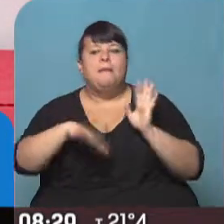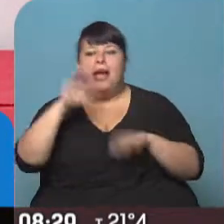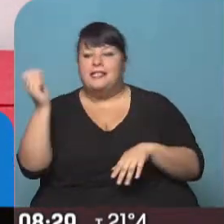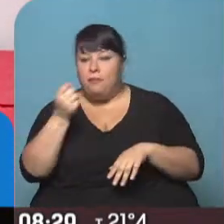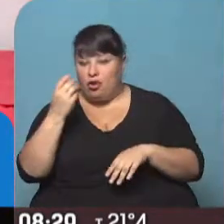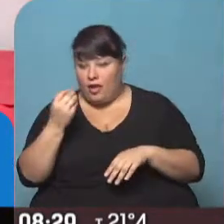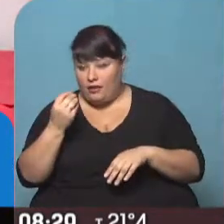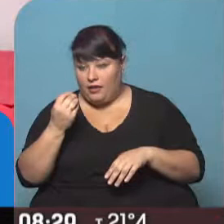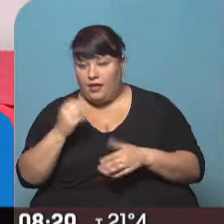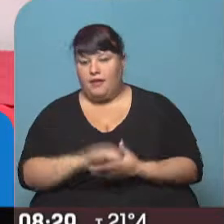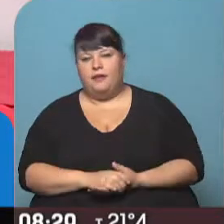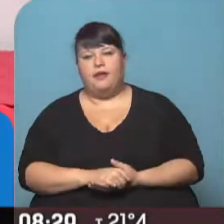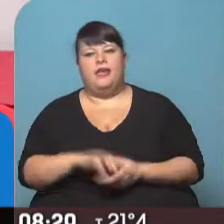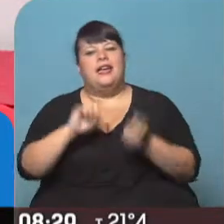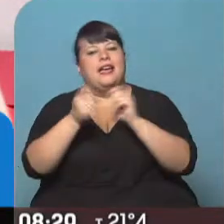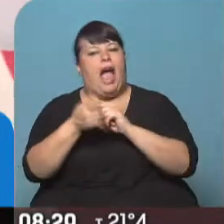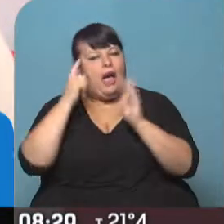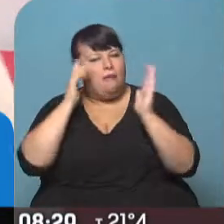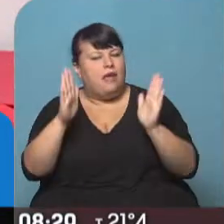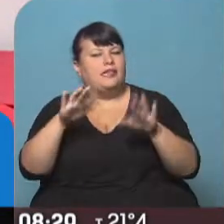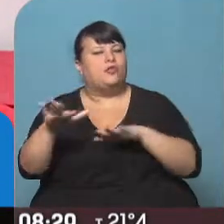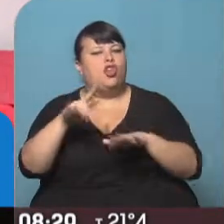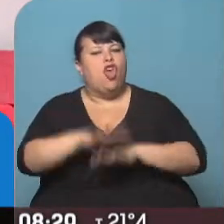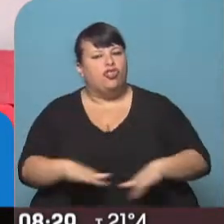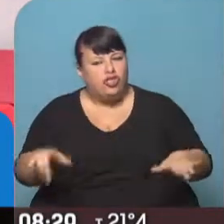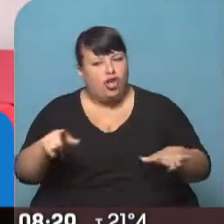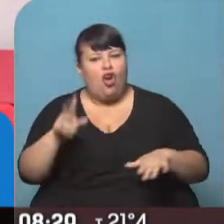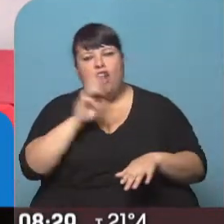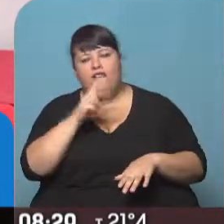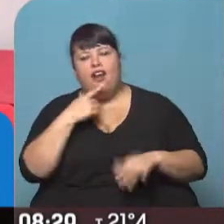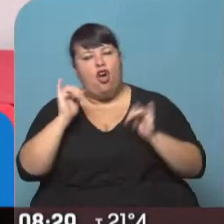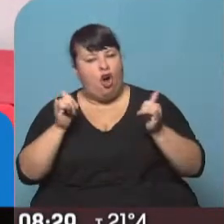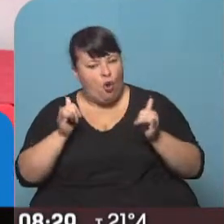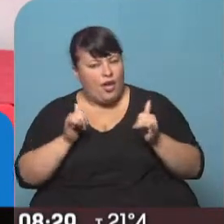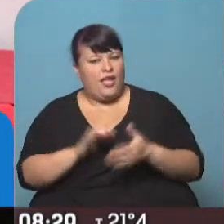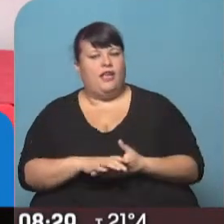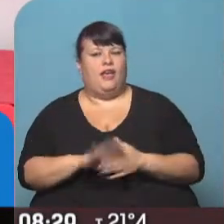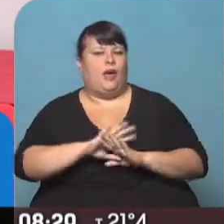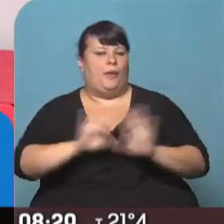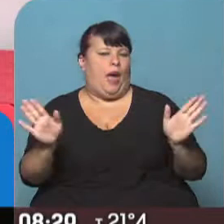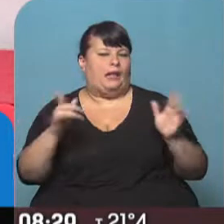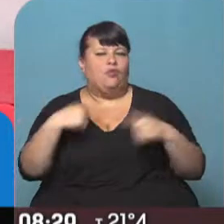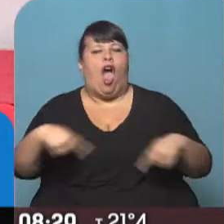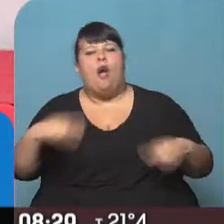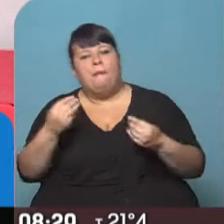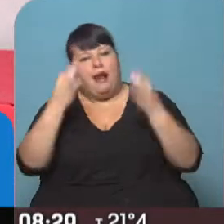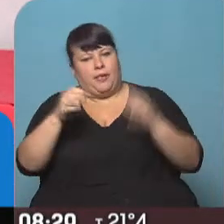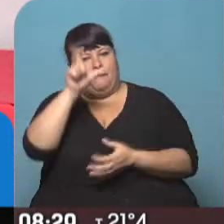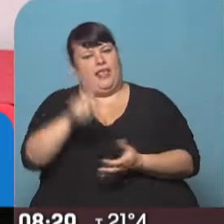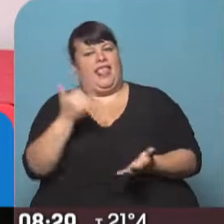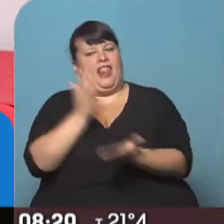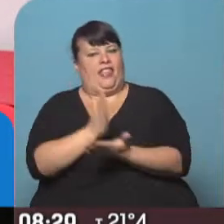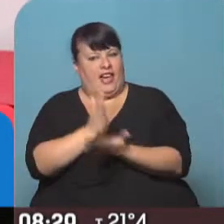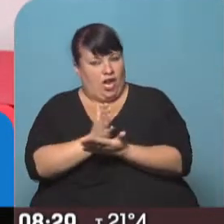importantes es el cambio de paradigma de que los niños las niñas y los adolescentes dejen de ser objeto para ser sujetos de